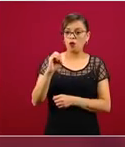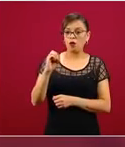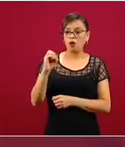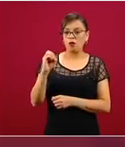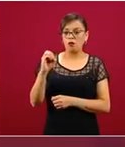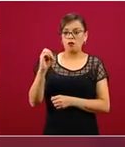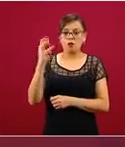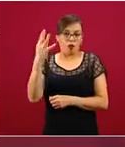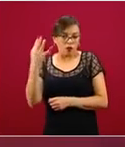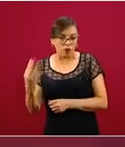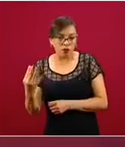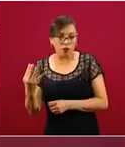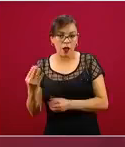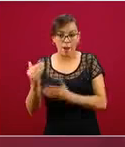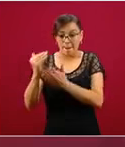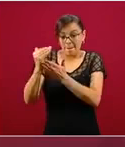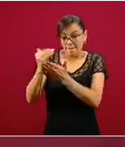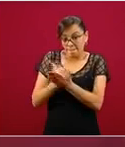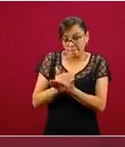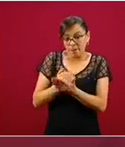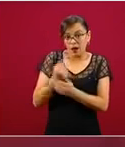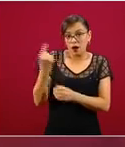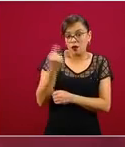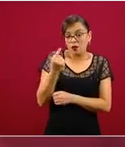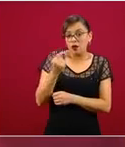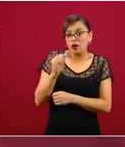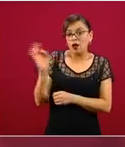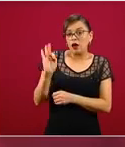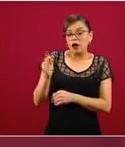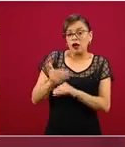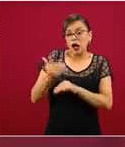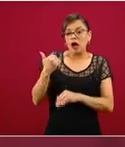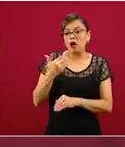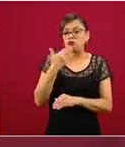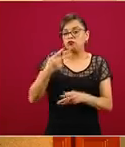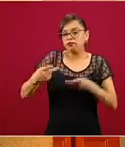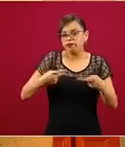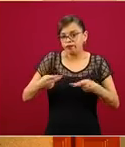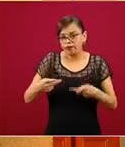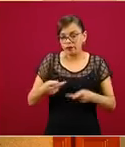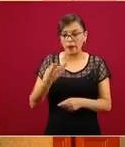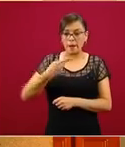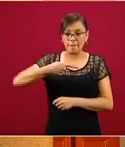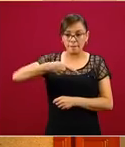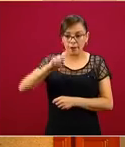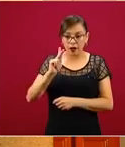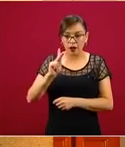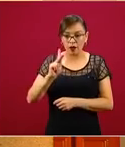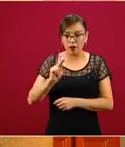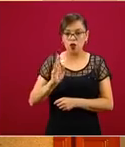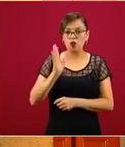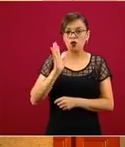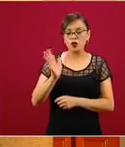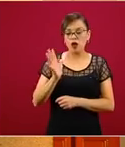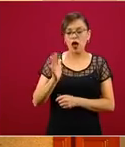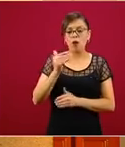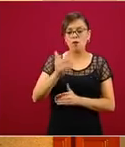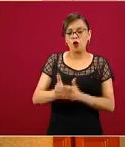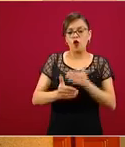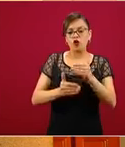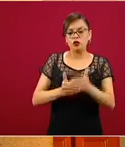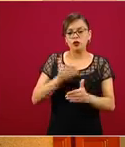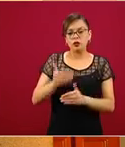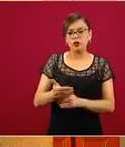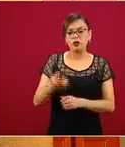tenido, sino que hemos superado algunos procesos epidémicos, algunas